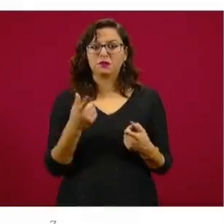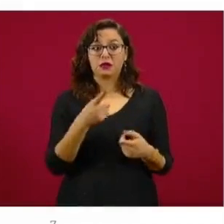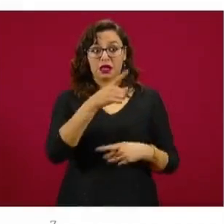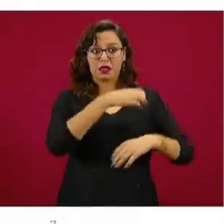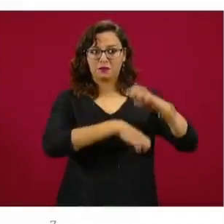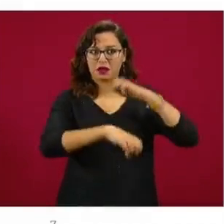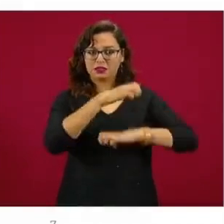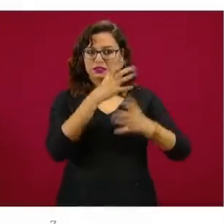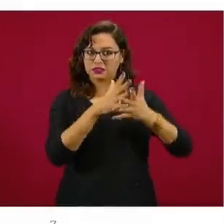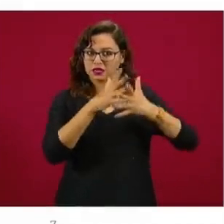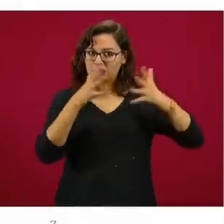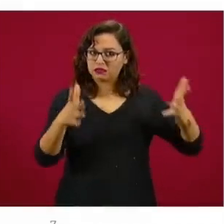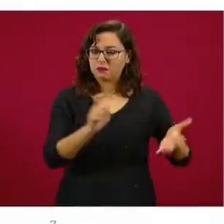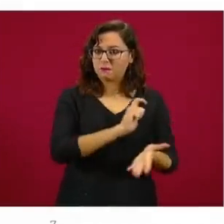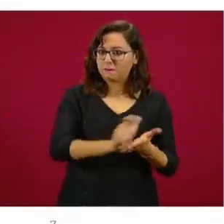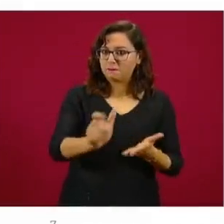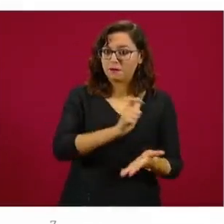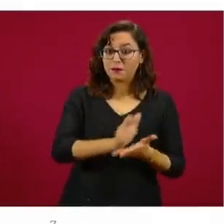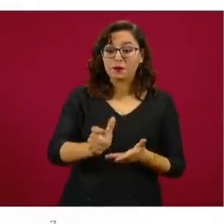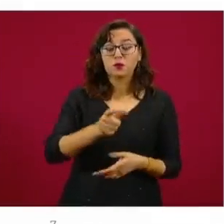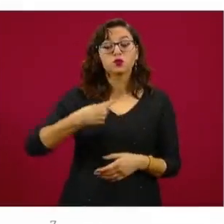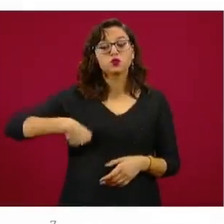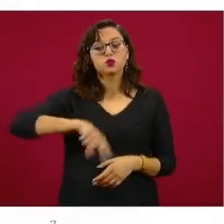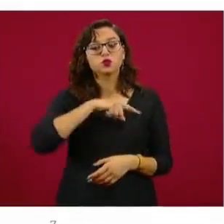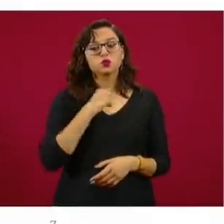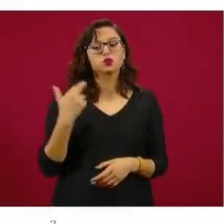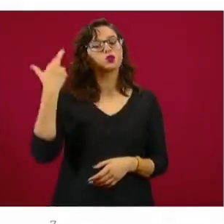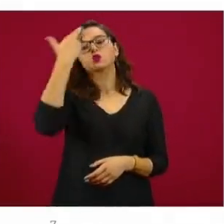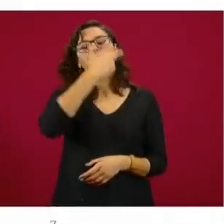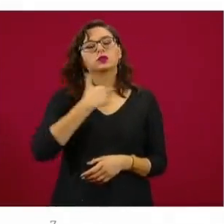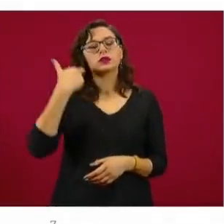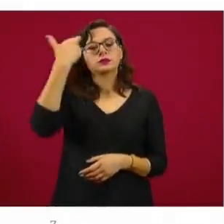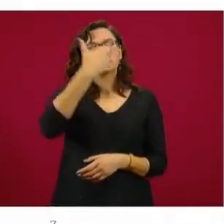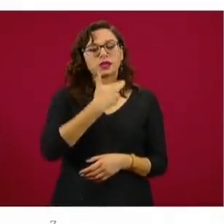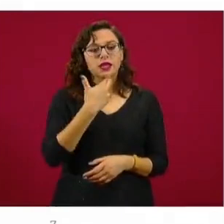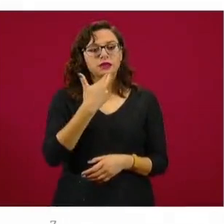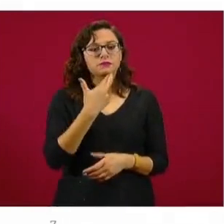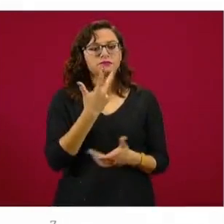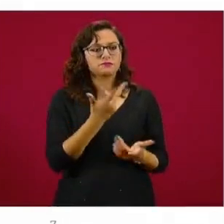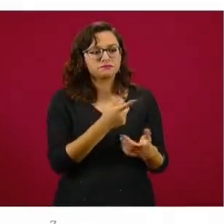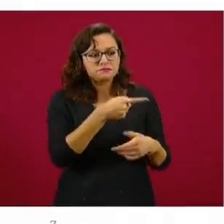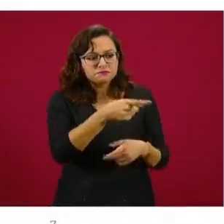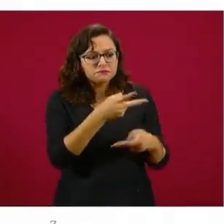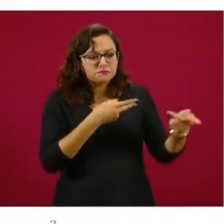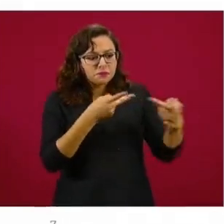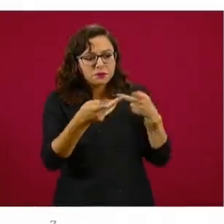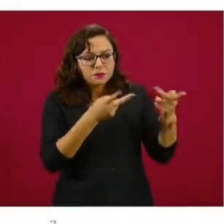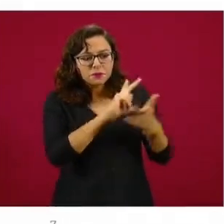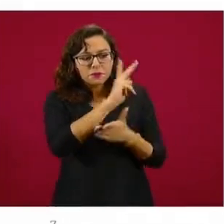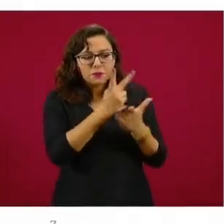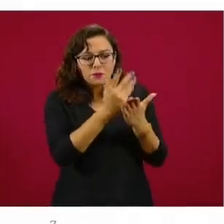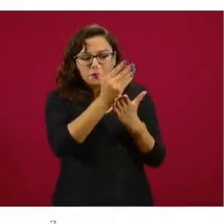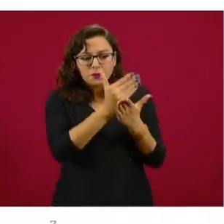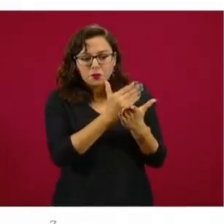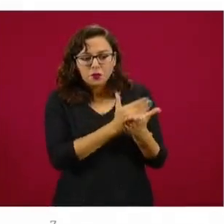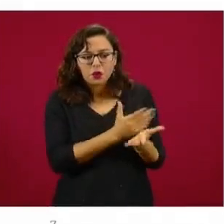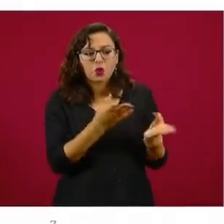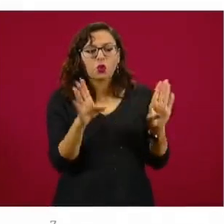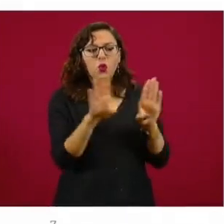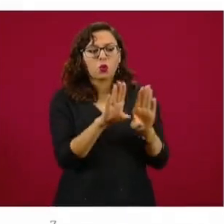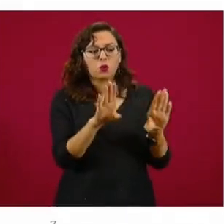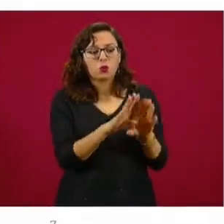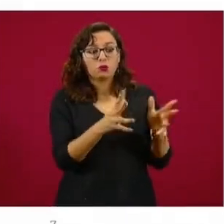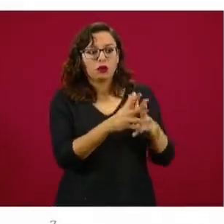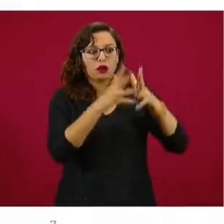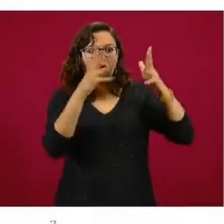contribuyentes, porque la revisión estuvo orientada mucho pues a las planeaciones y estrategias que hacen las